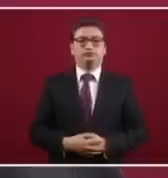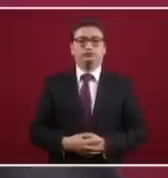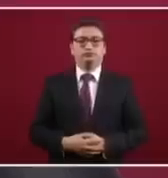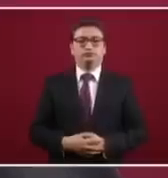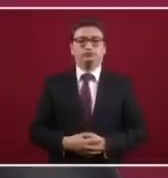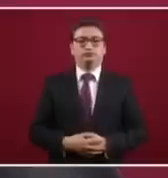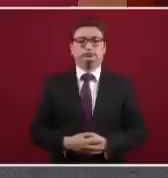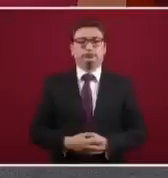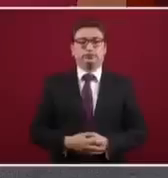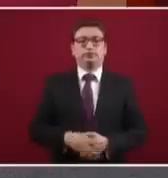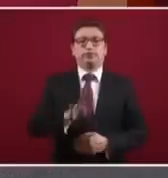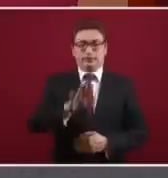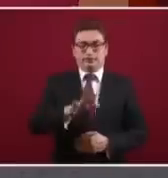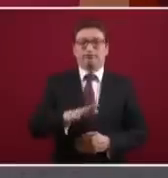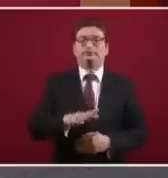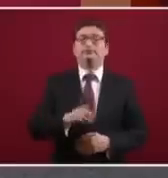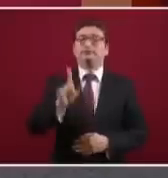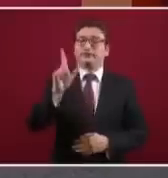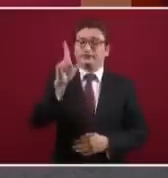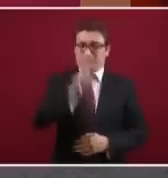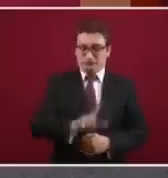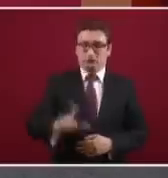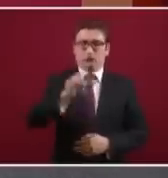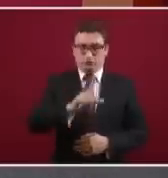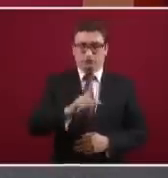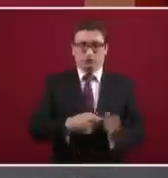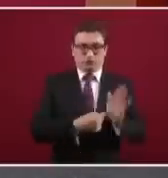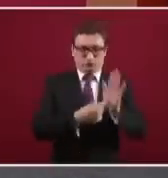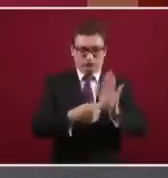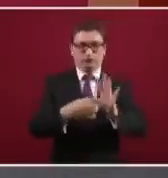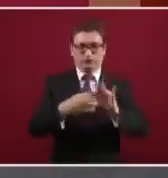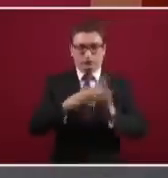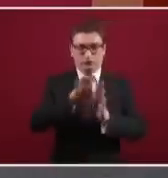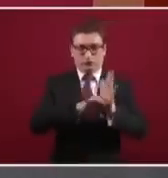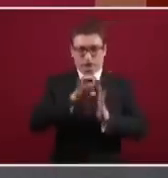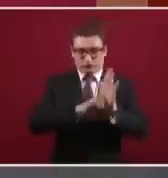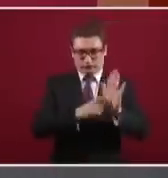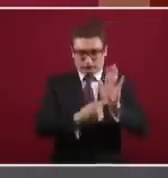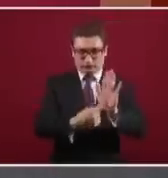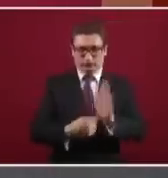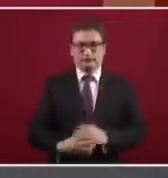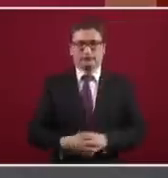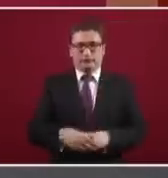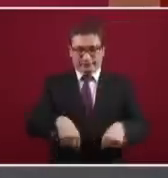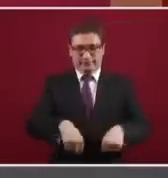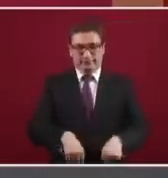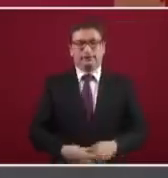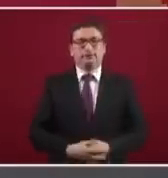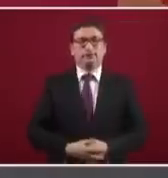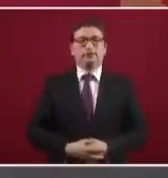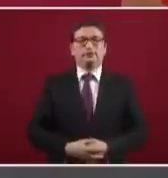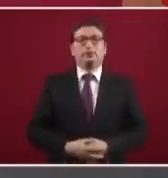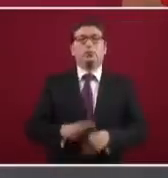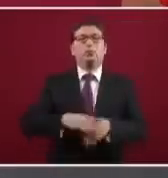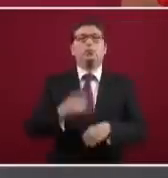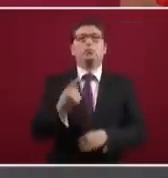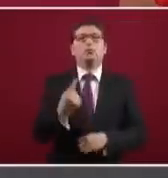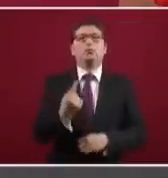Es más, el lunes quiero presentar ese código aquí, porque también se